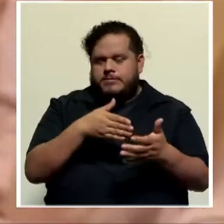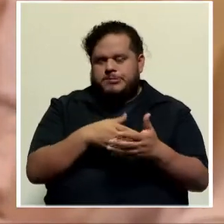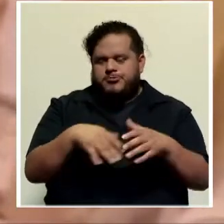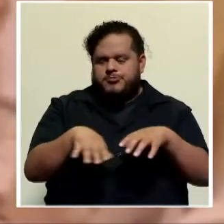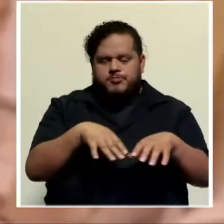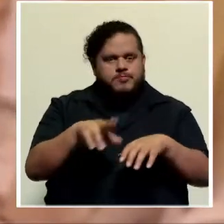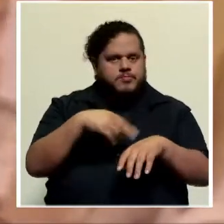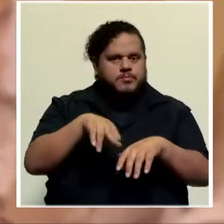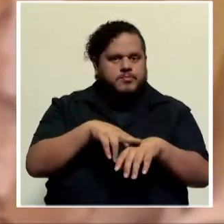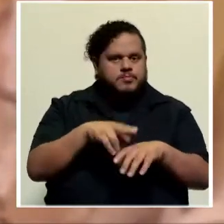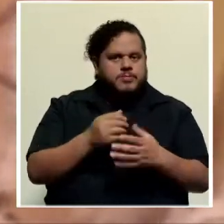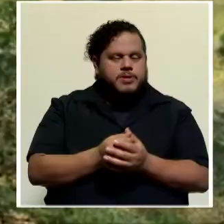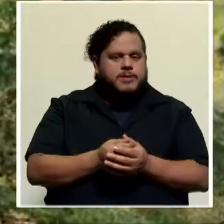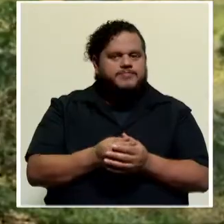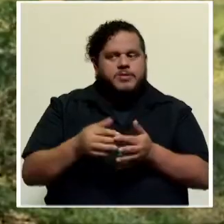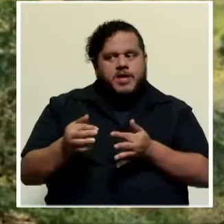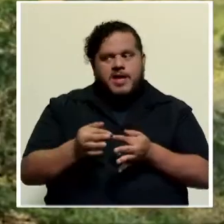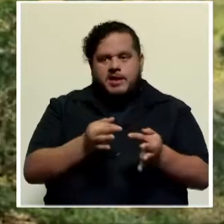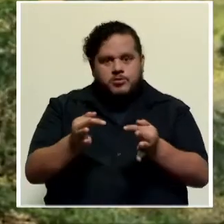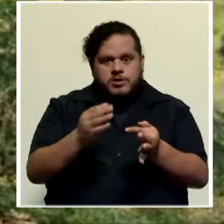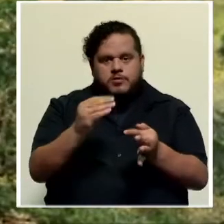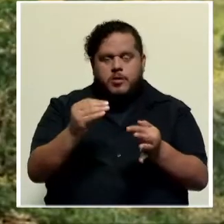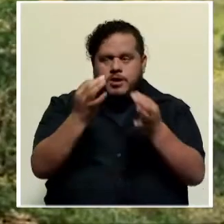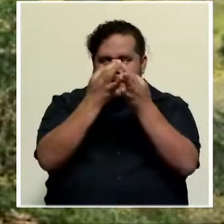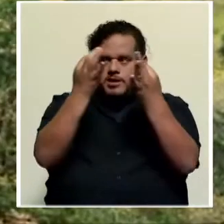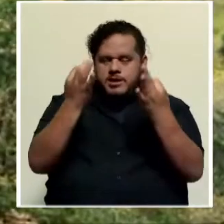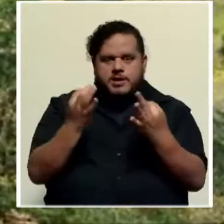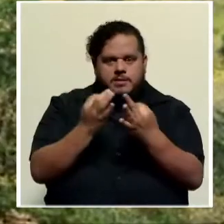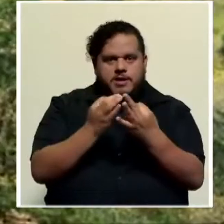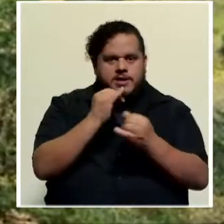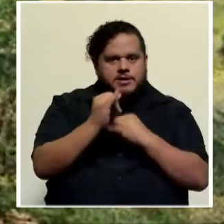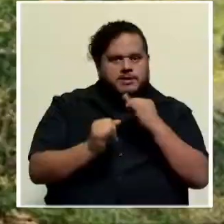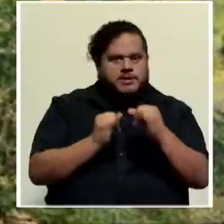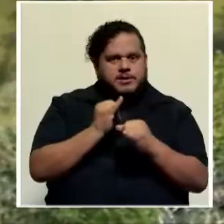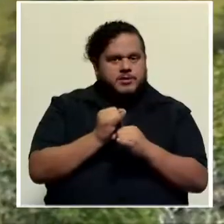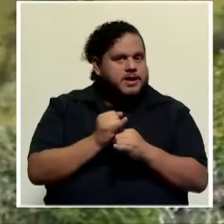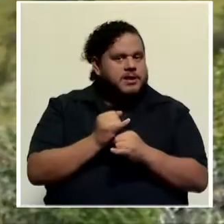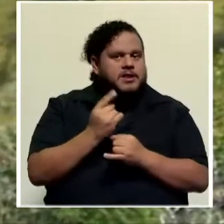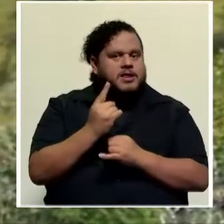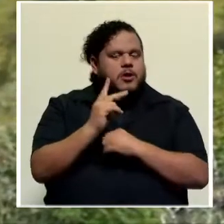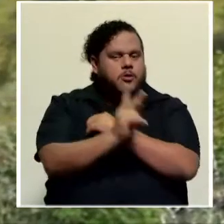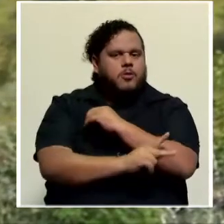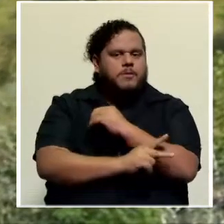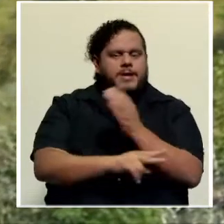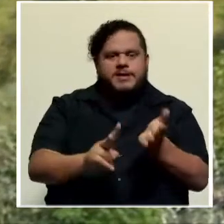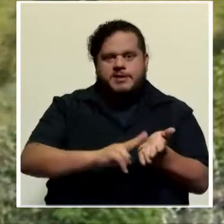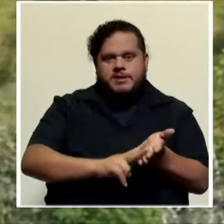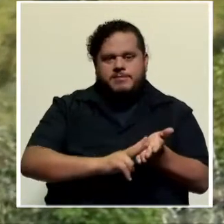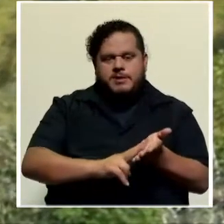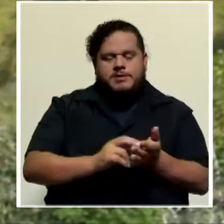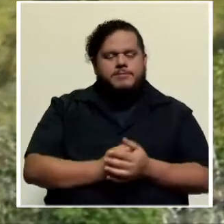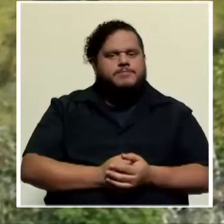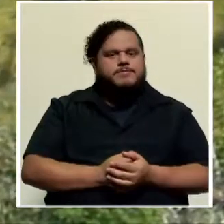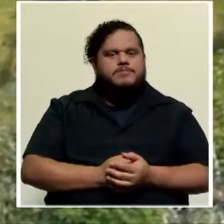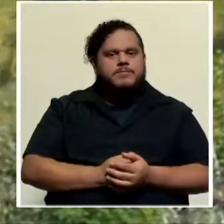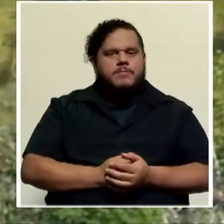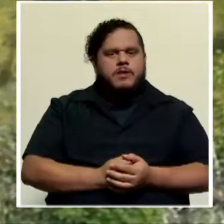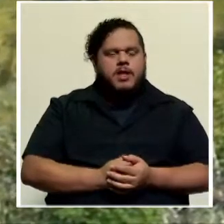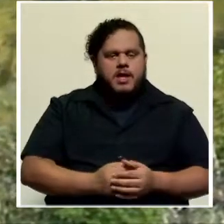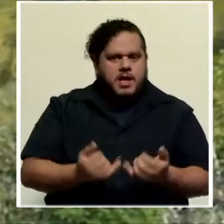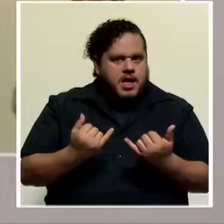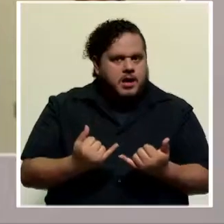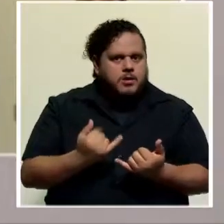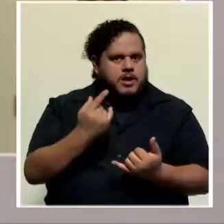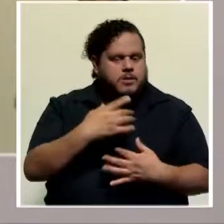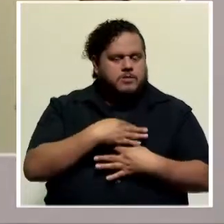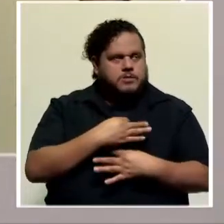nacional, el turismo, y la imagen internacional de ser un país verde. Ahora, un interés